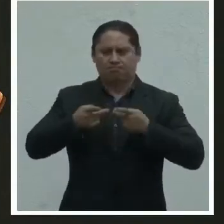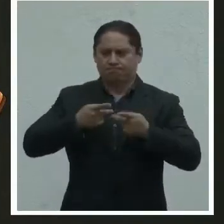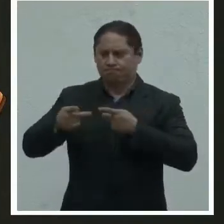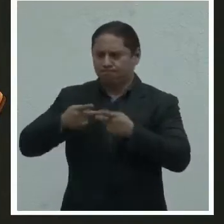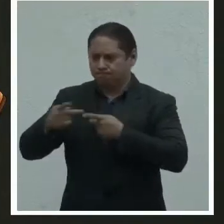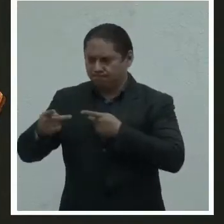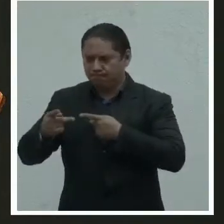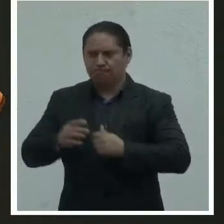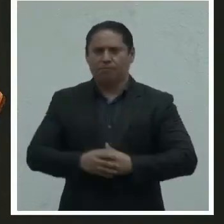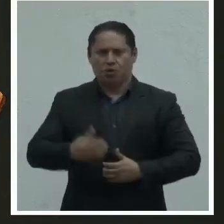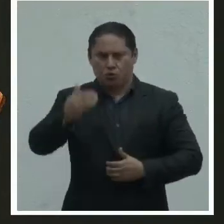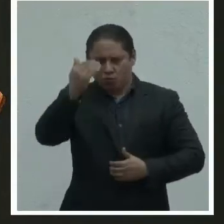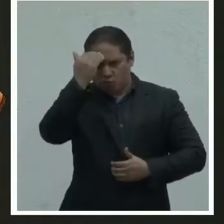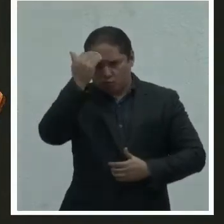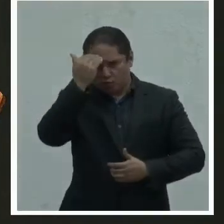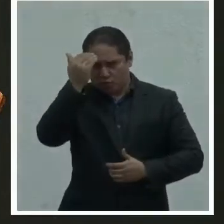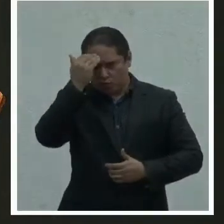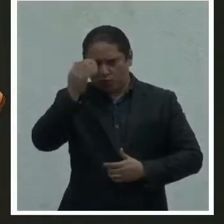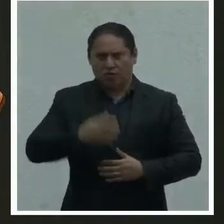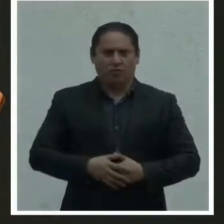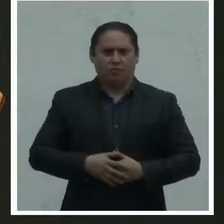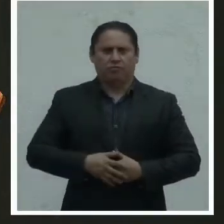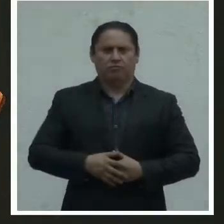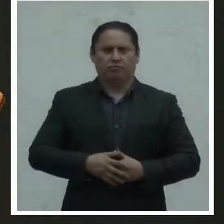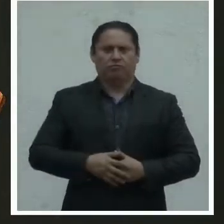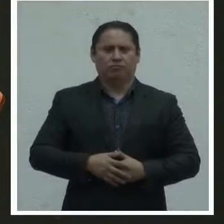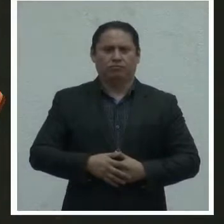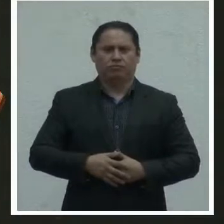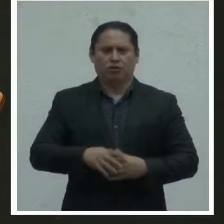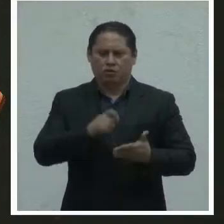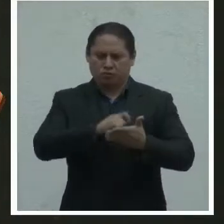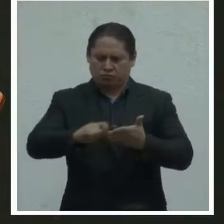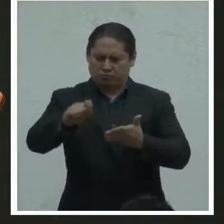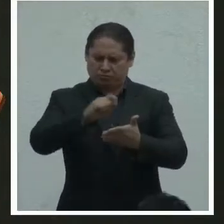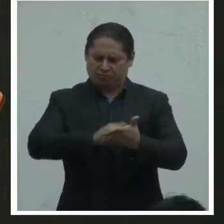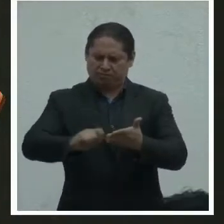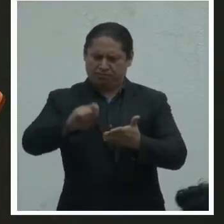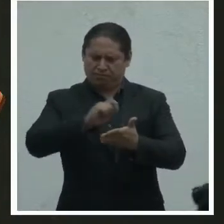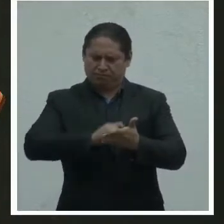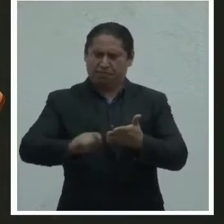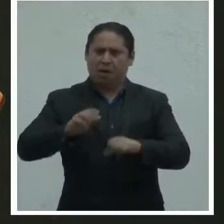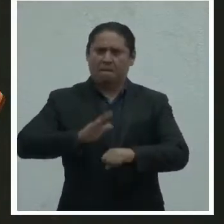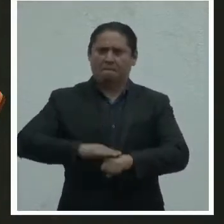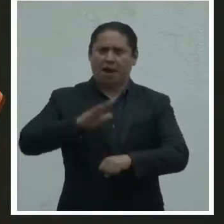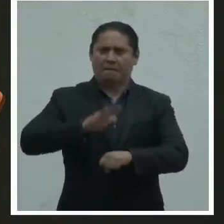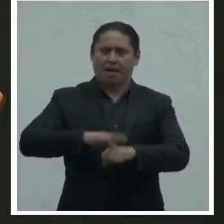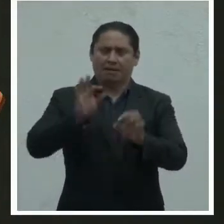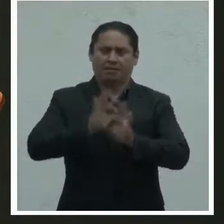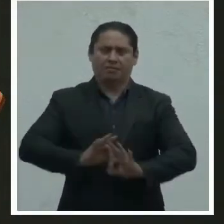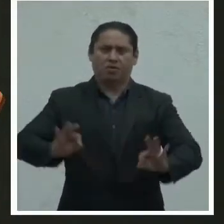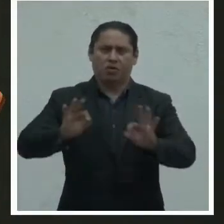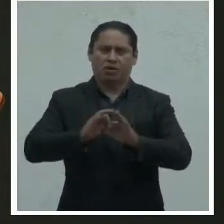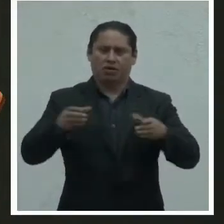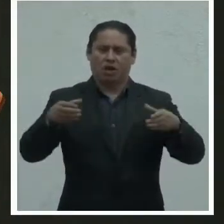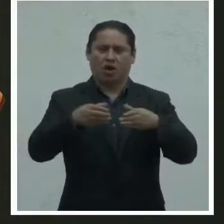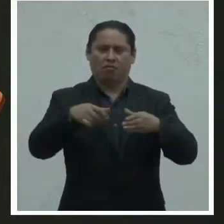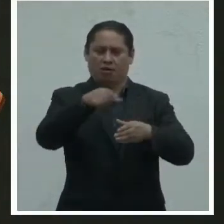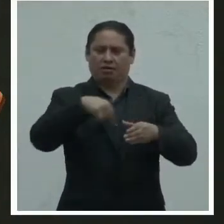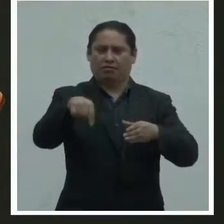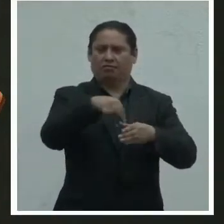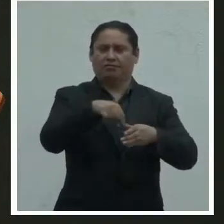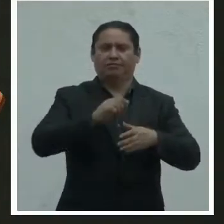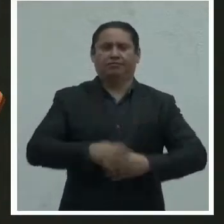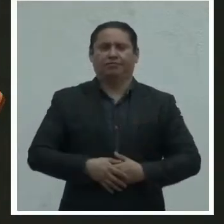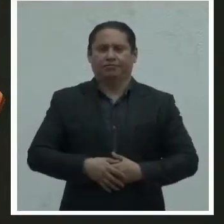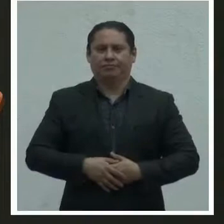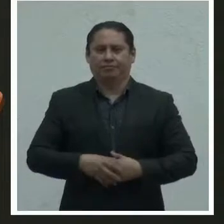en un conocedor recatista de los acontecimientos más significativos de su comunidad.